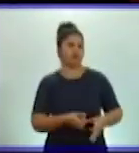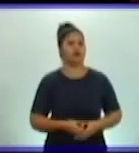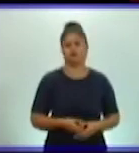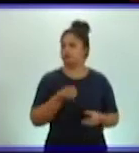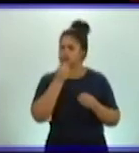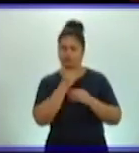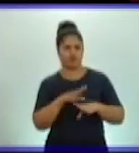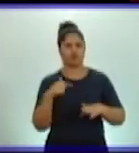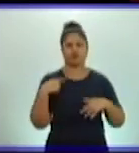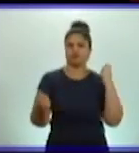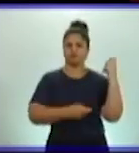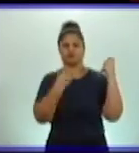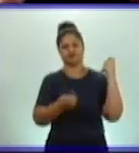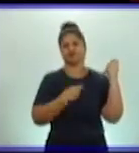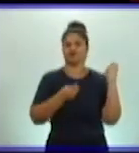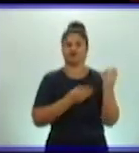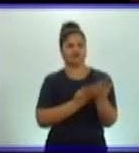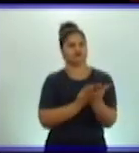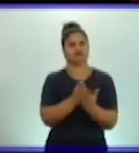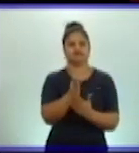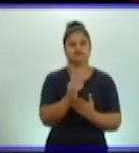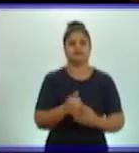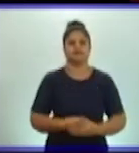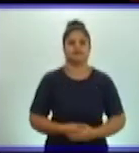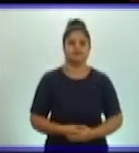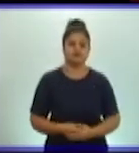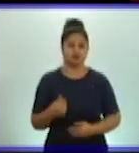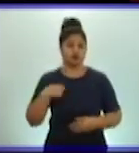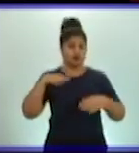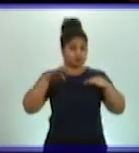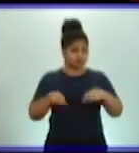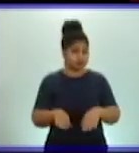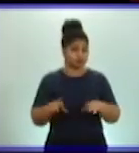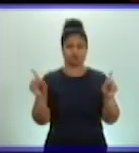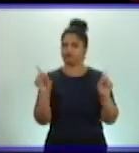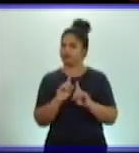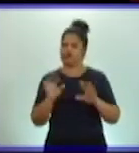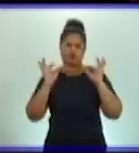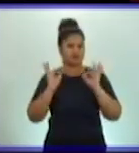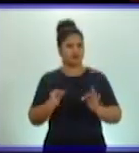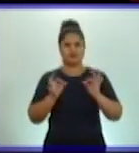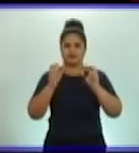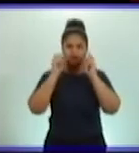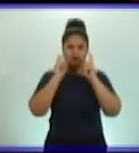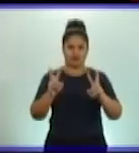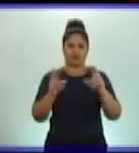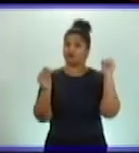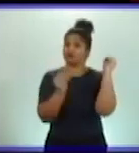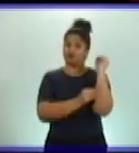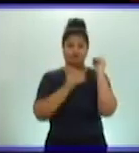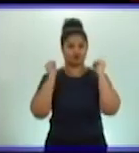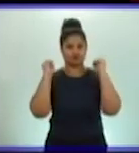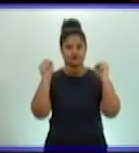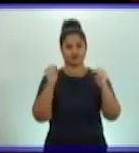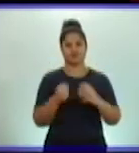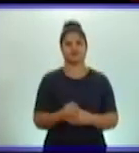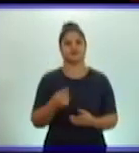otro uruguayo que es Mario Benedetti. Como ven, hoy estamos hablando un poco de cómo comprender